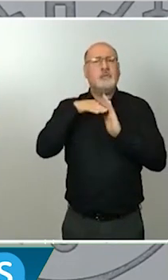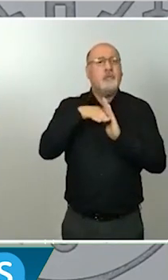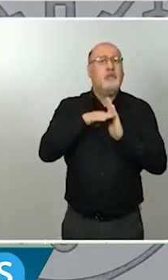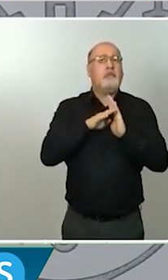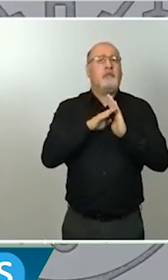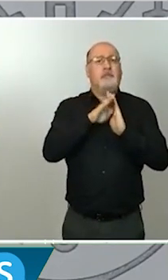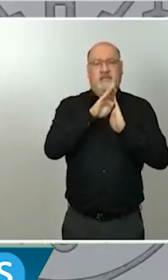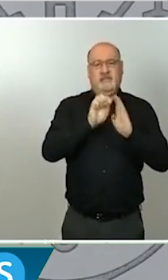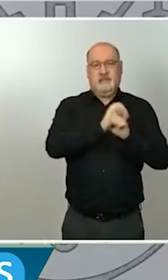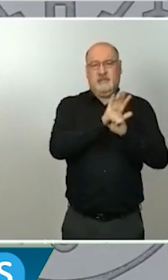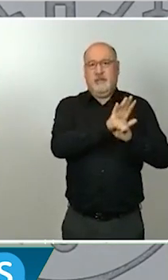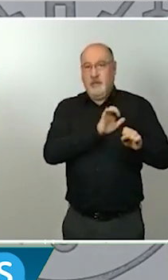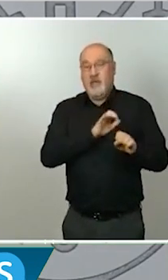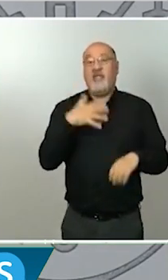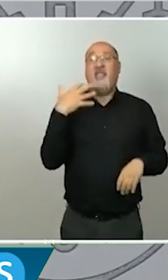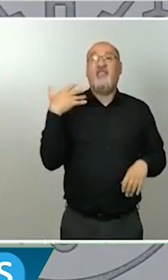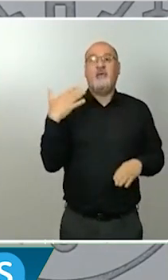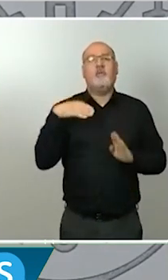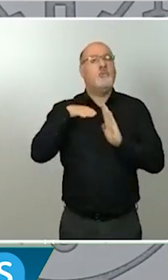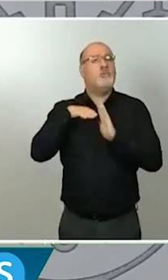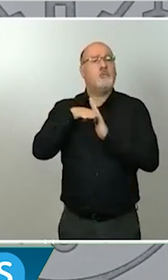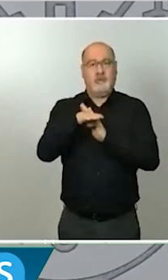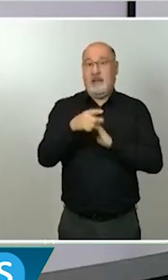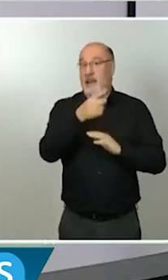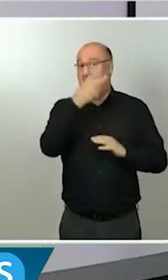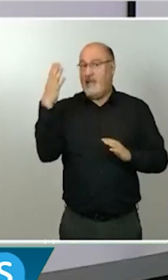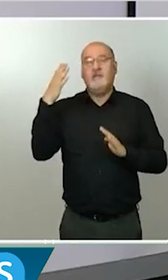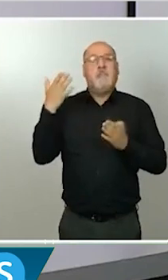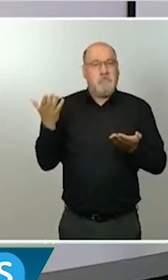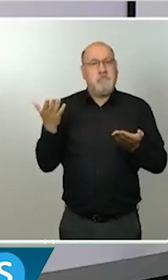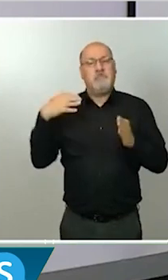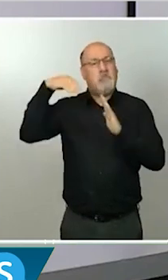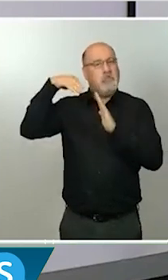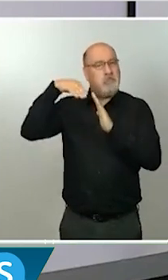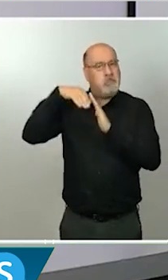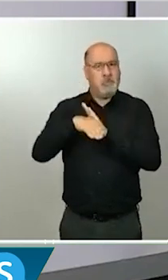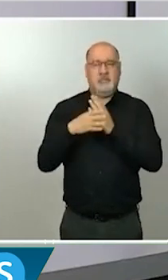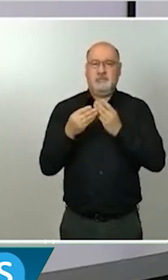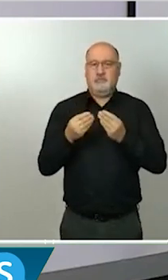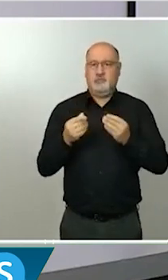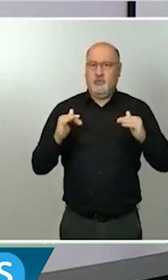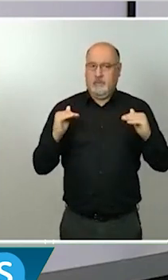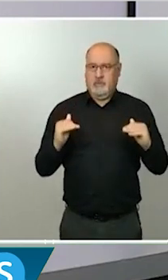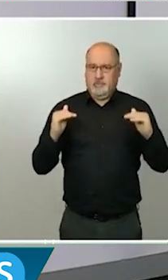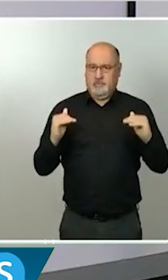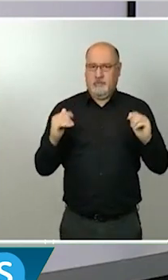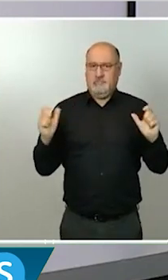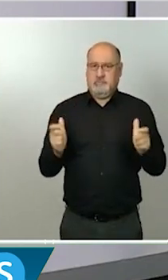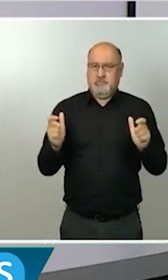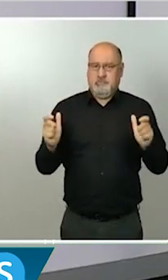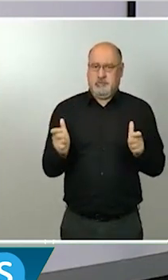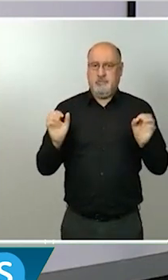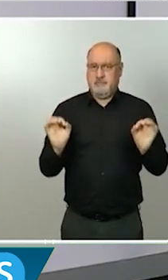cautelares que van a pedir a la Audiencia Nacional si al final llevan a efecto este